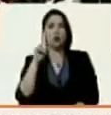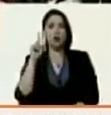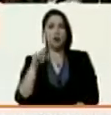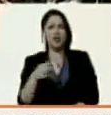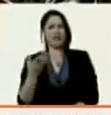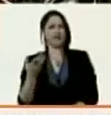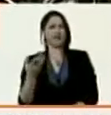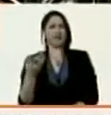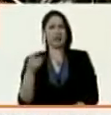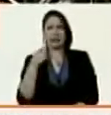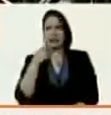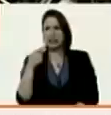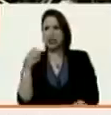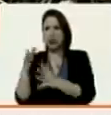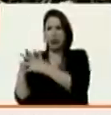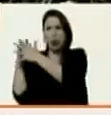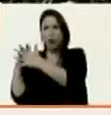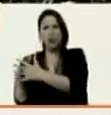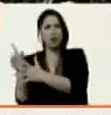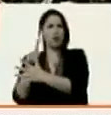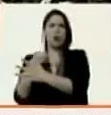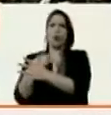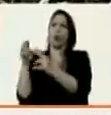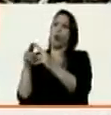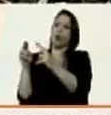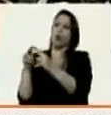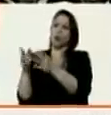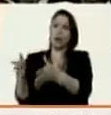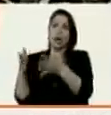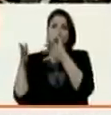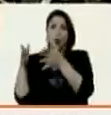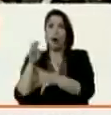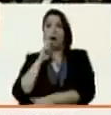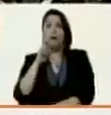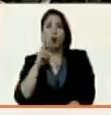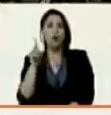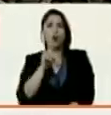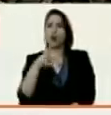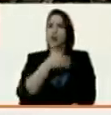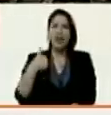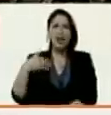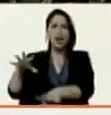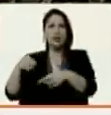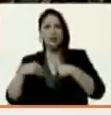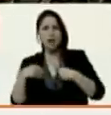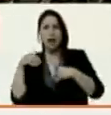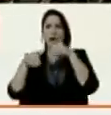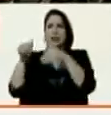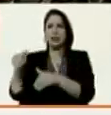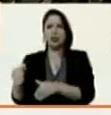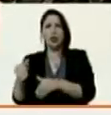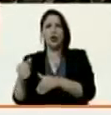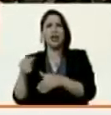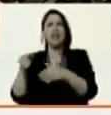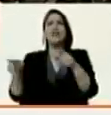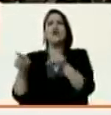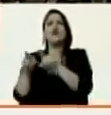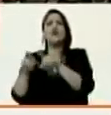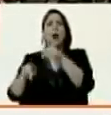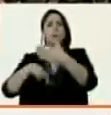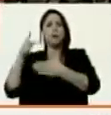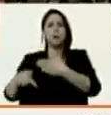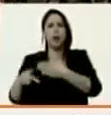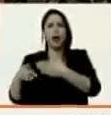desconociendo y la están desconociendo porque porque el plan de ellos es no aceptar elecciones el plan de ellos es hacer lo que hicieron en venezuela designar un